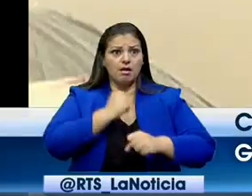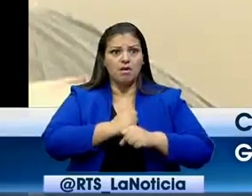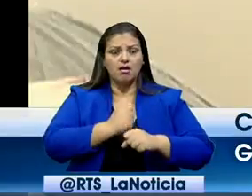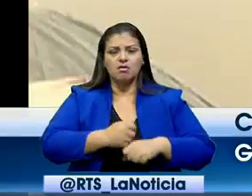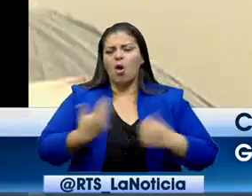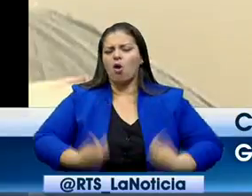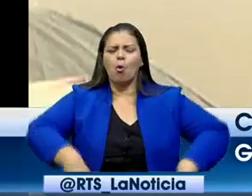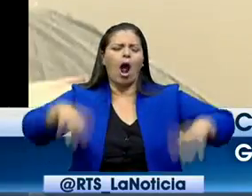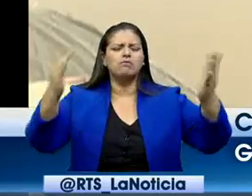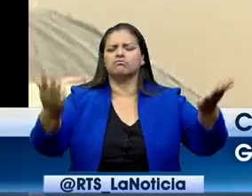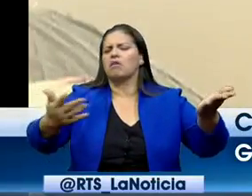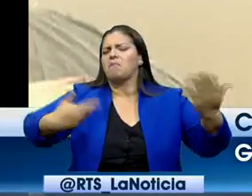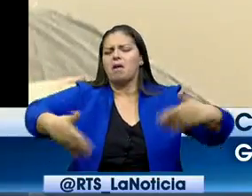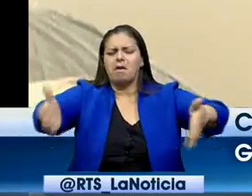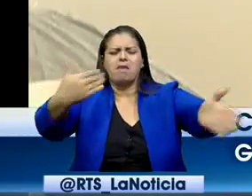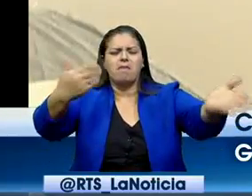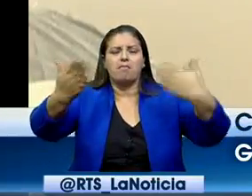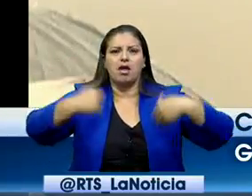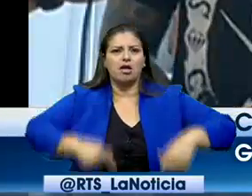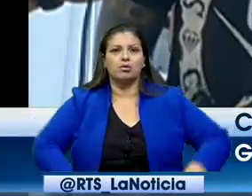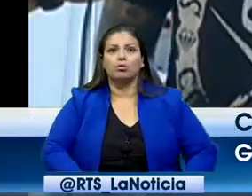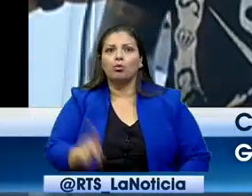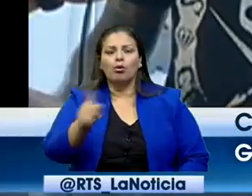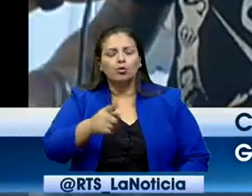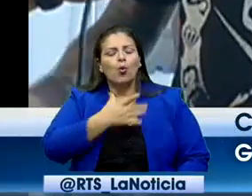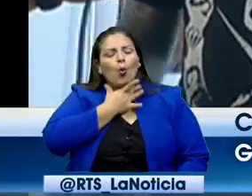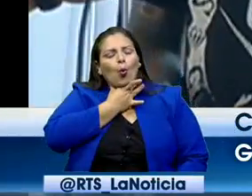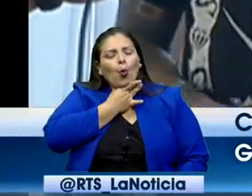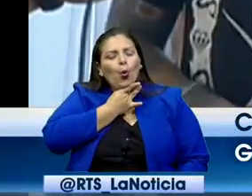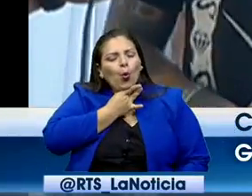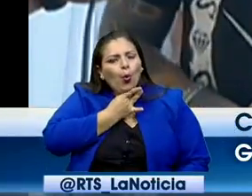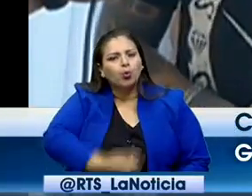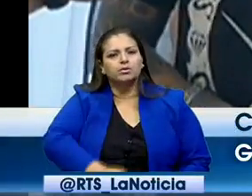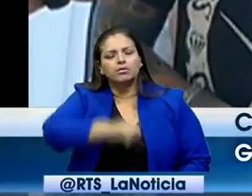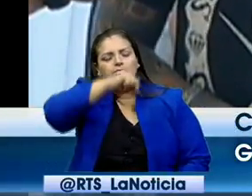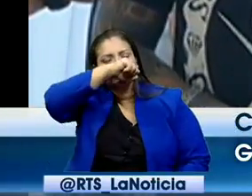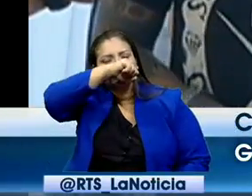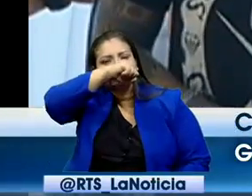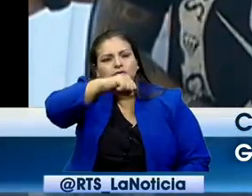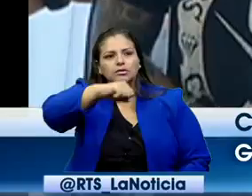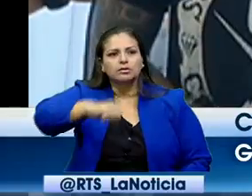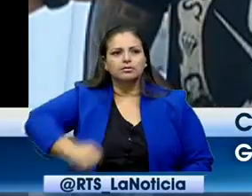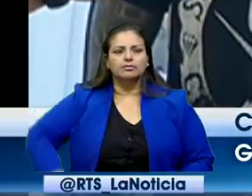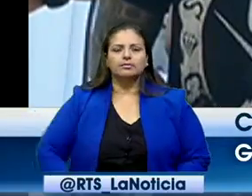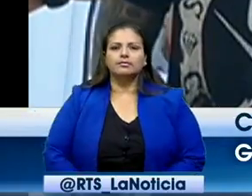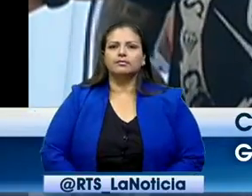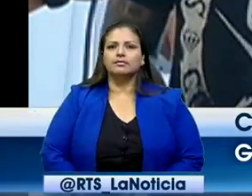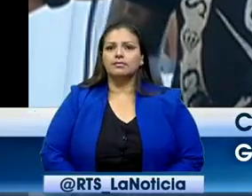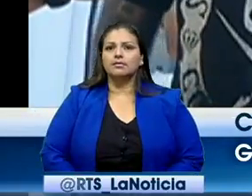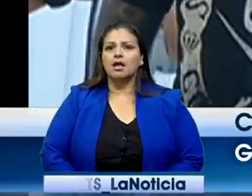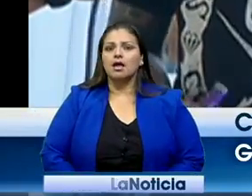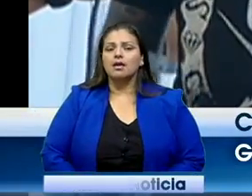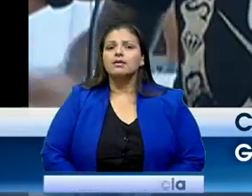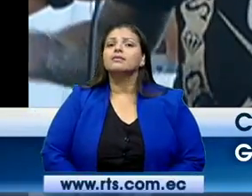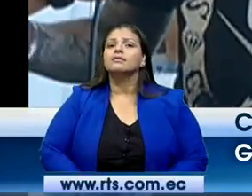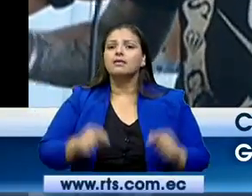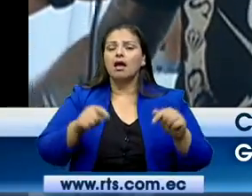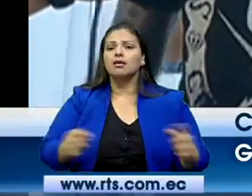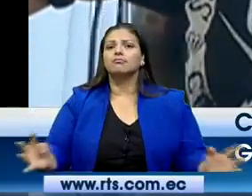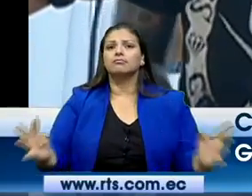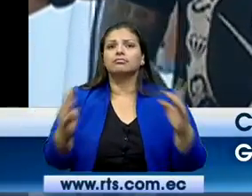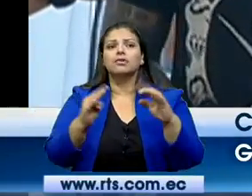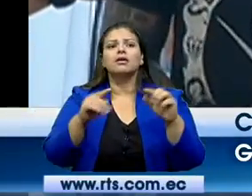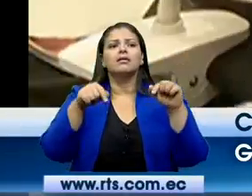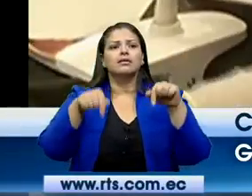no es simplemente de tatuarse, sino hay gente que lo hace por amor. Pues la verdad es un éxito total esto de la convención. Para hacer su primer evento es muy grande,